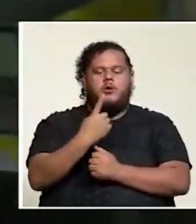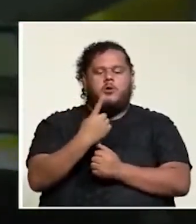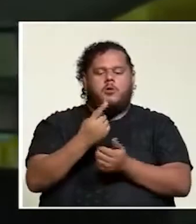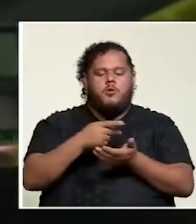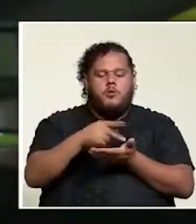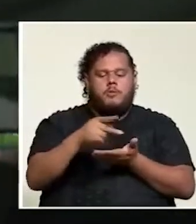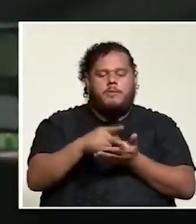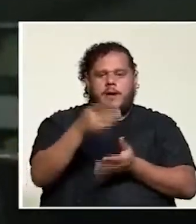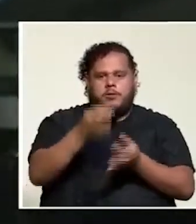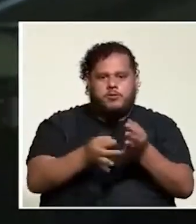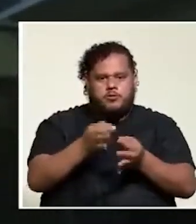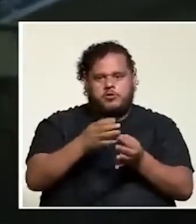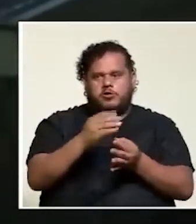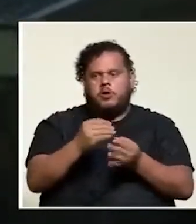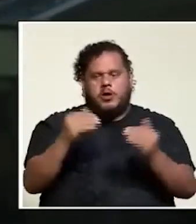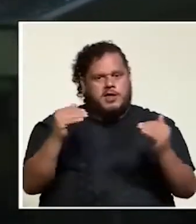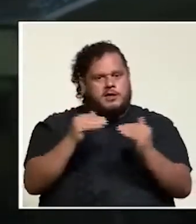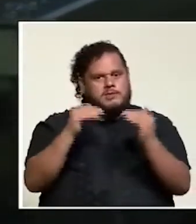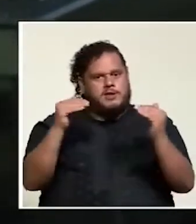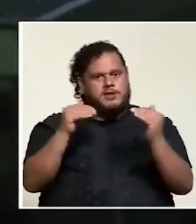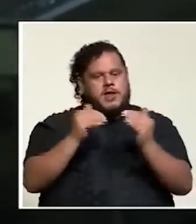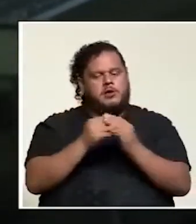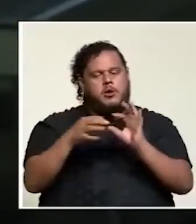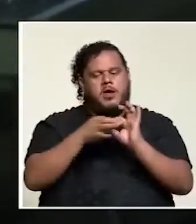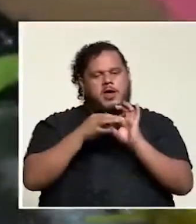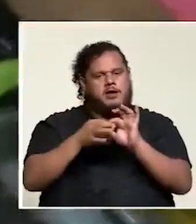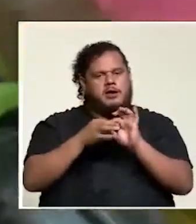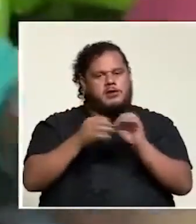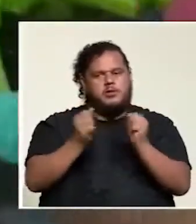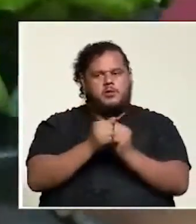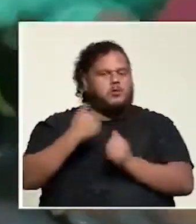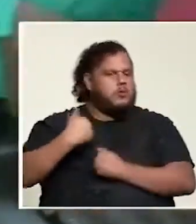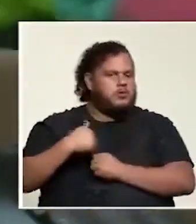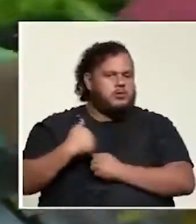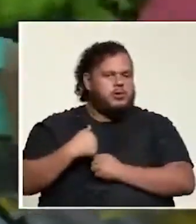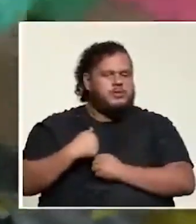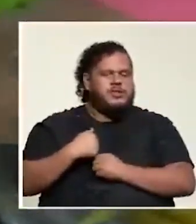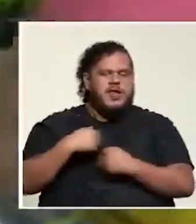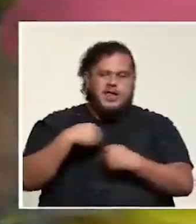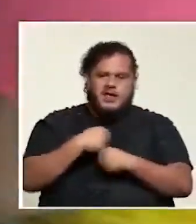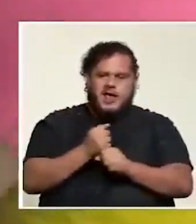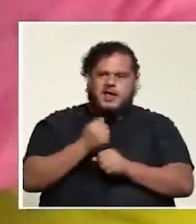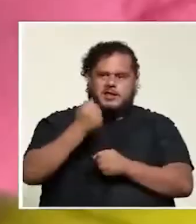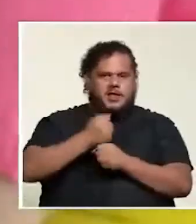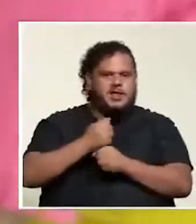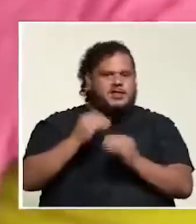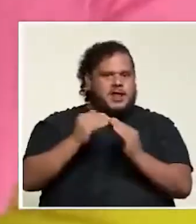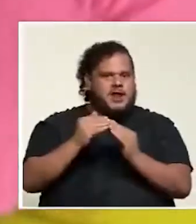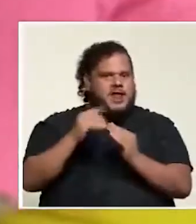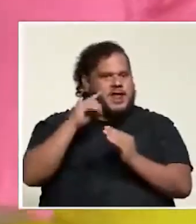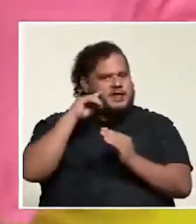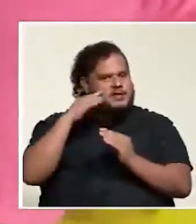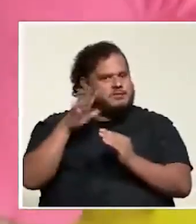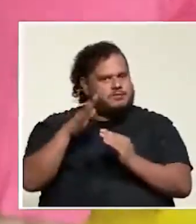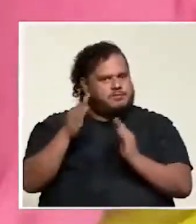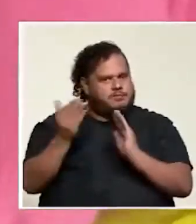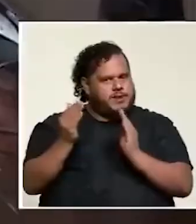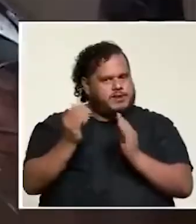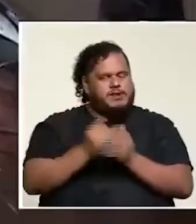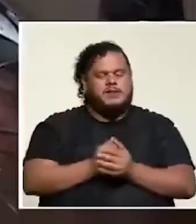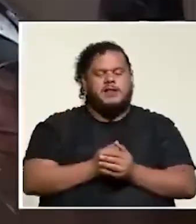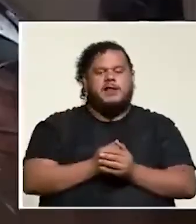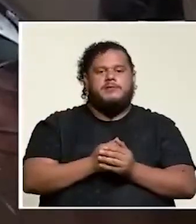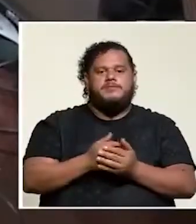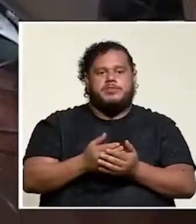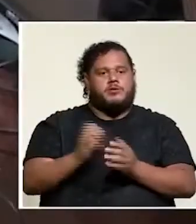remuneración justa y paritaria en relación con los hombres que realizan tareas similares. Durante la emergencia